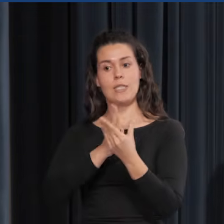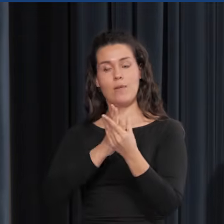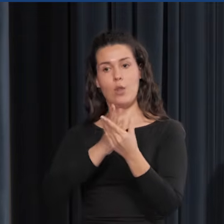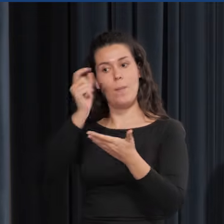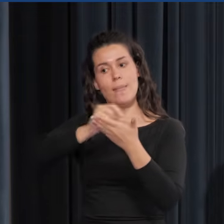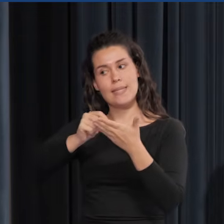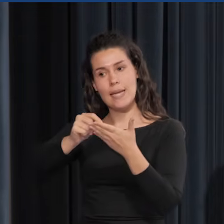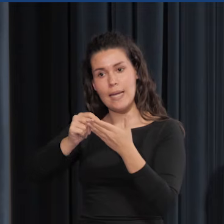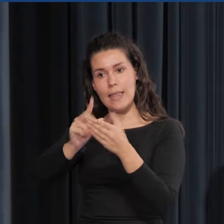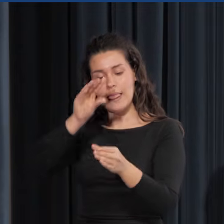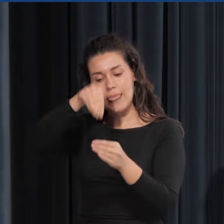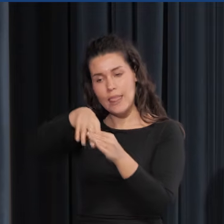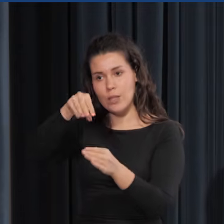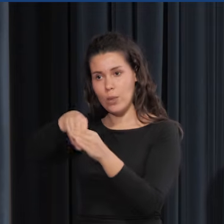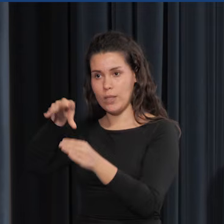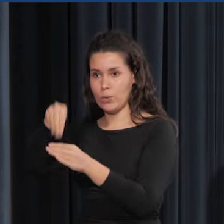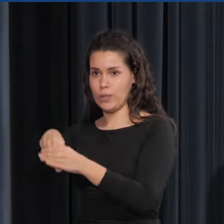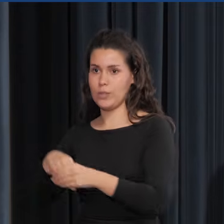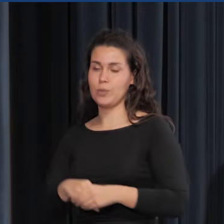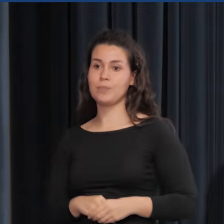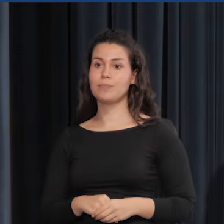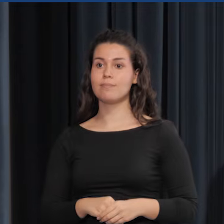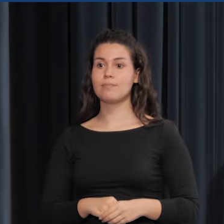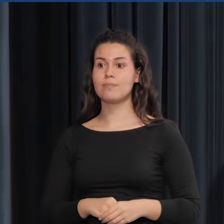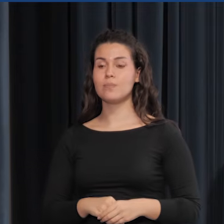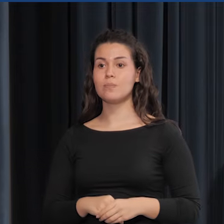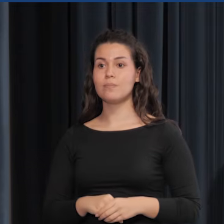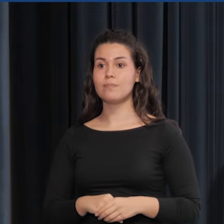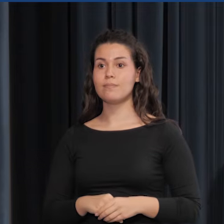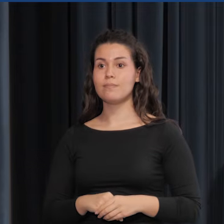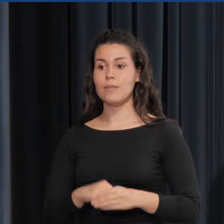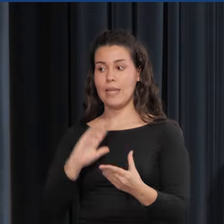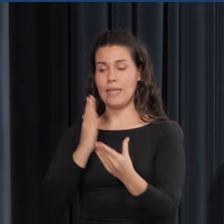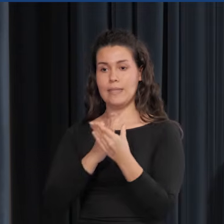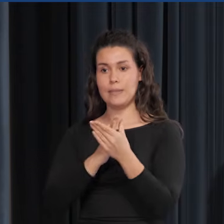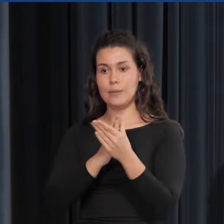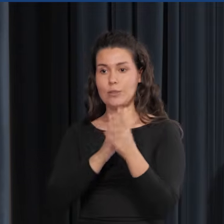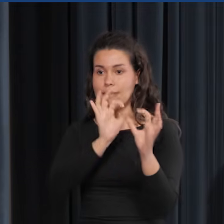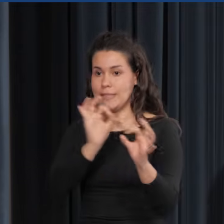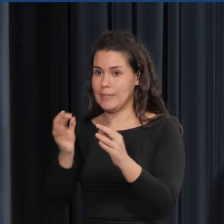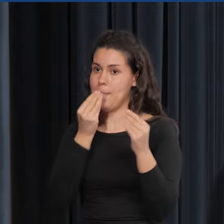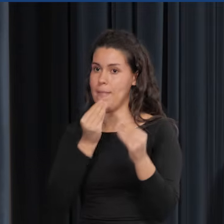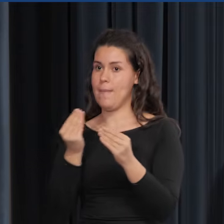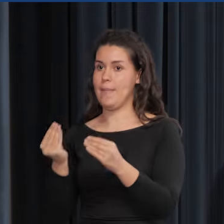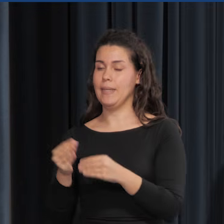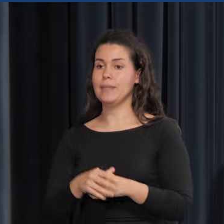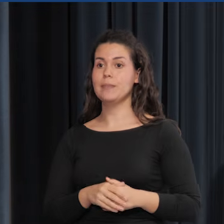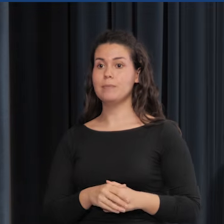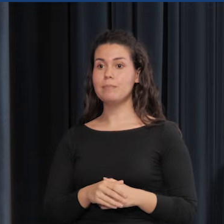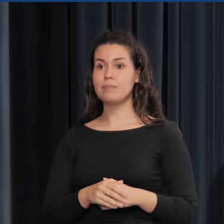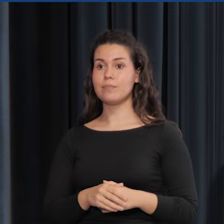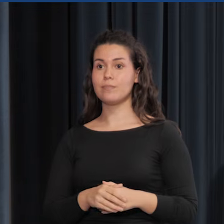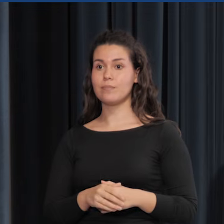los mensajes y dejaremos bien colocado el archivador para que